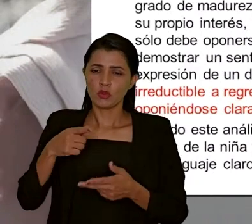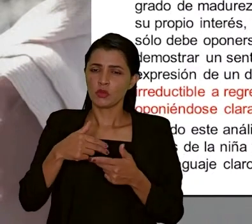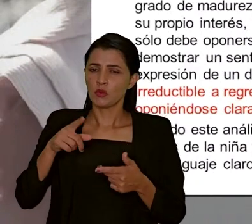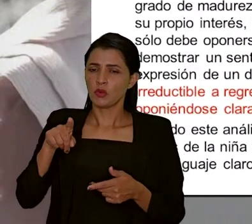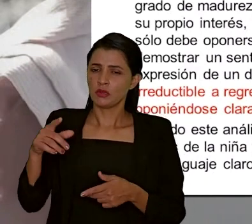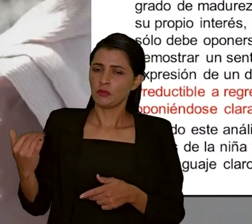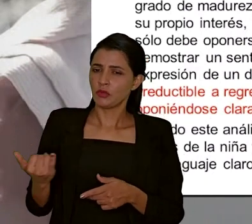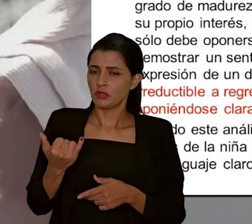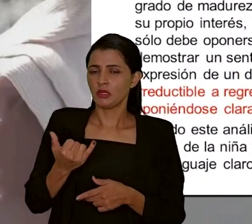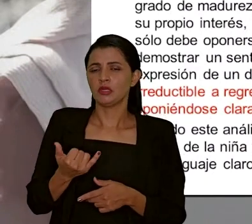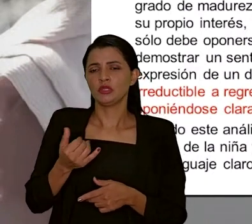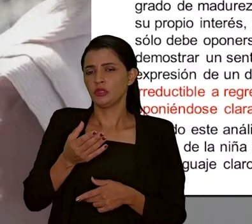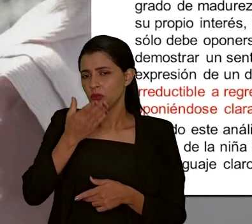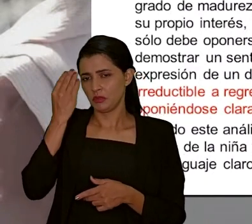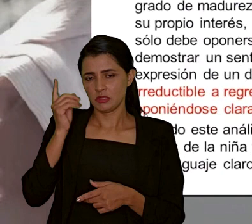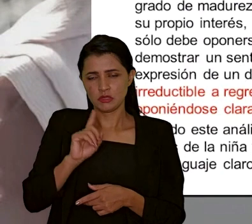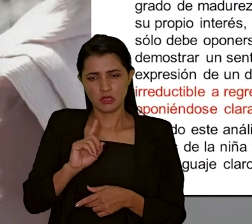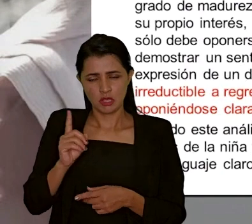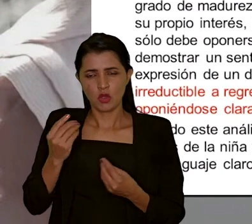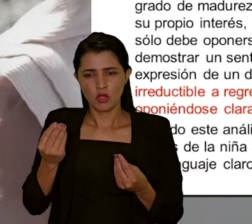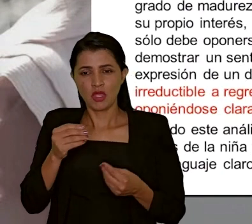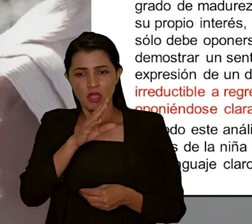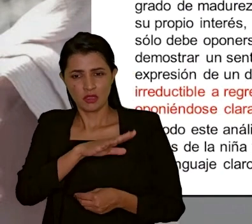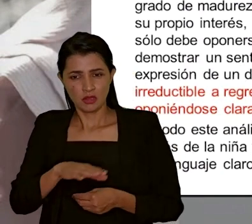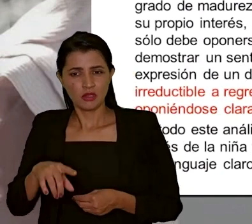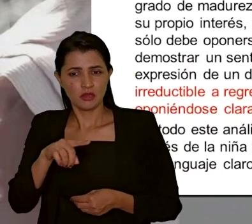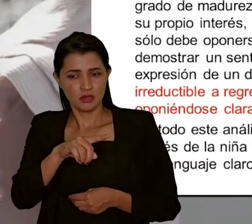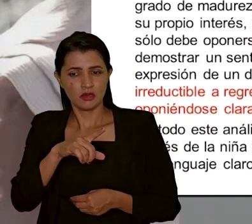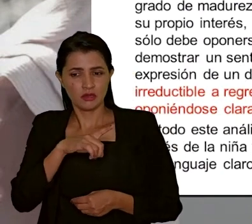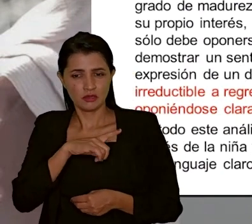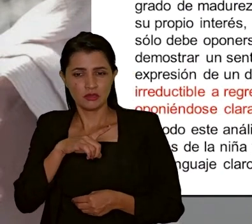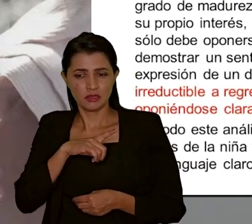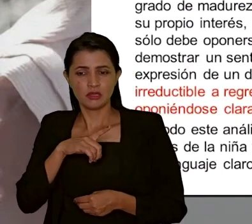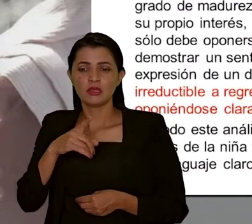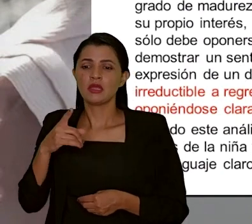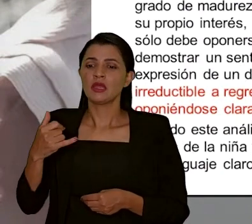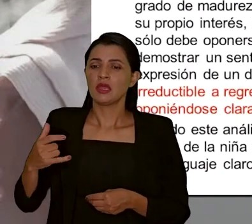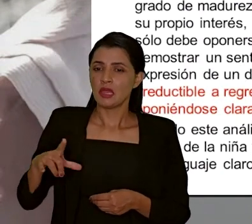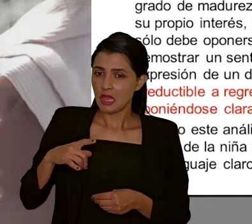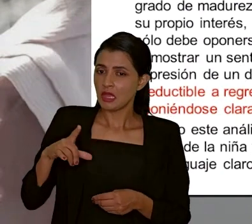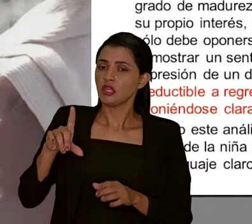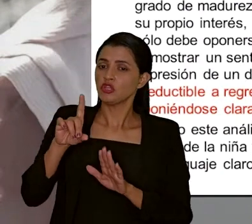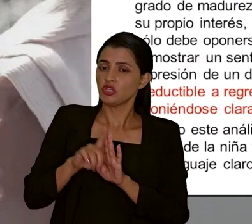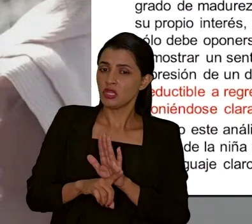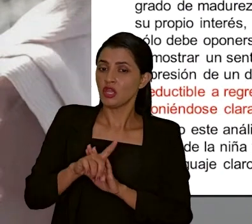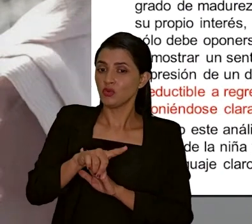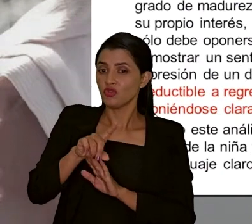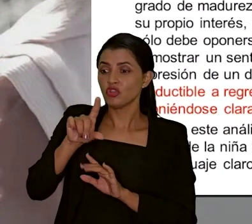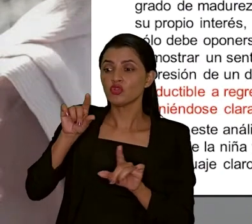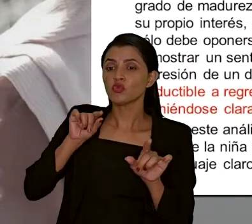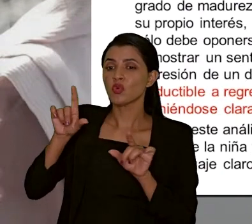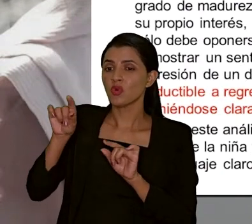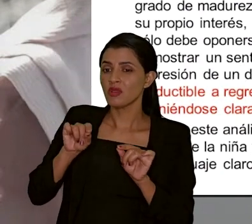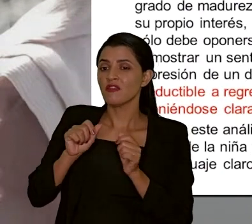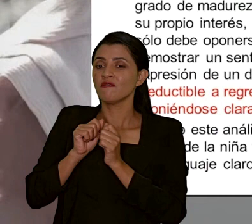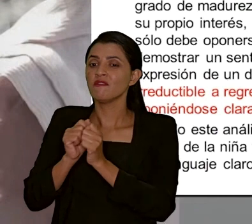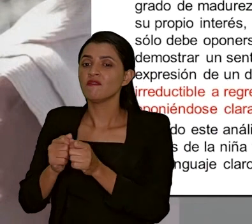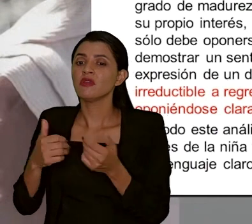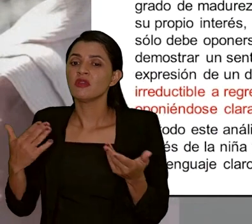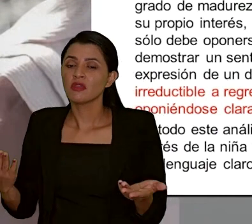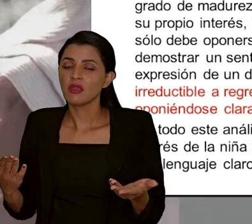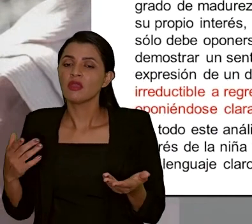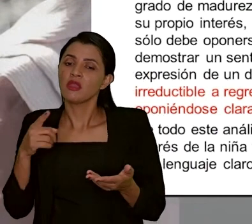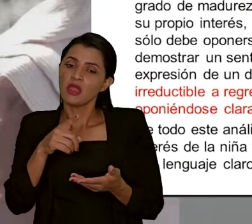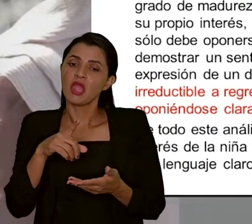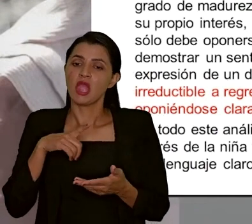juez dice que la niña sostiene, yo tengo derecho a decidir con quién me quedo, y si yo decido quedarme con mi mamá, me quedo con